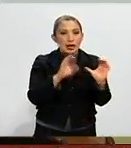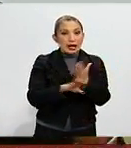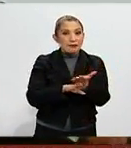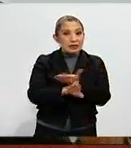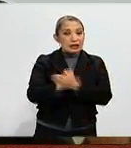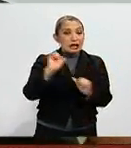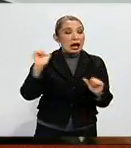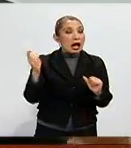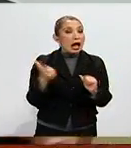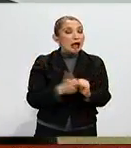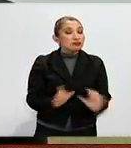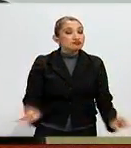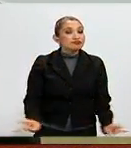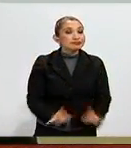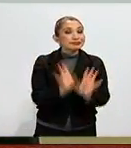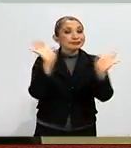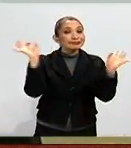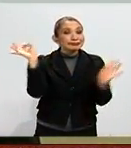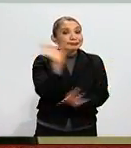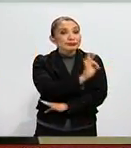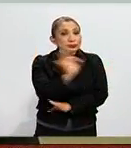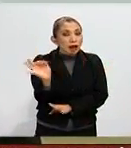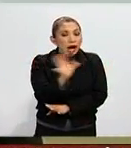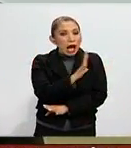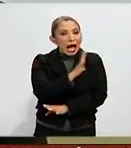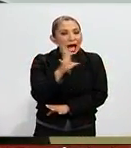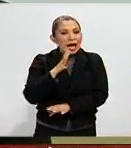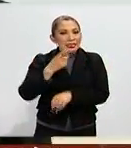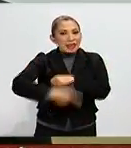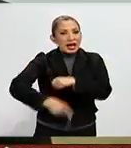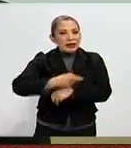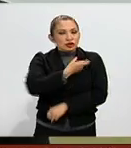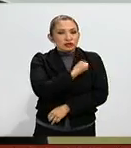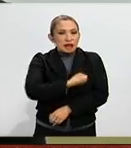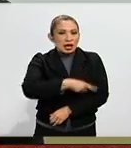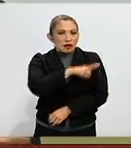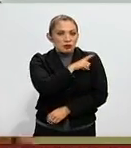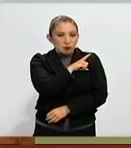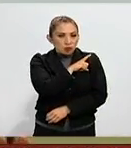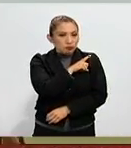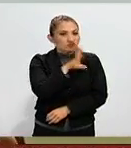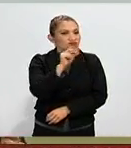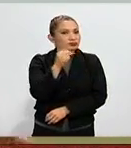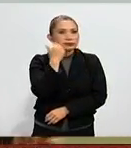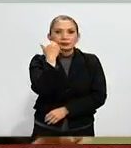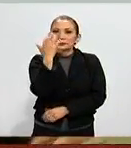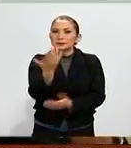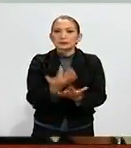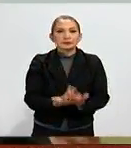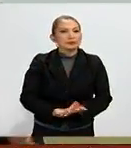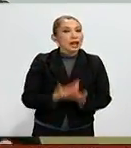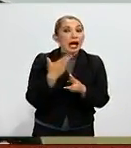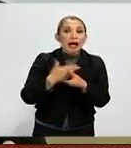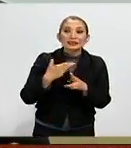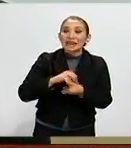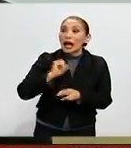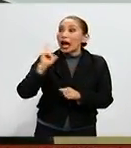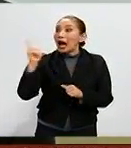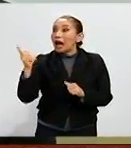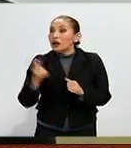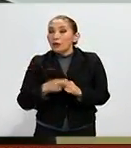por si se llegaran a presentar afectaciones a la salud. No queremos esperar hasta que alguien